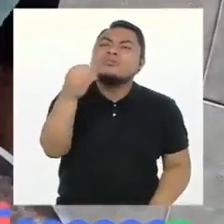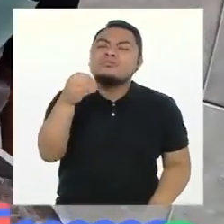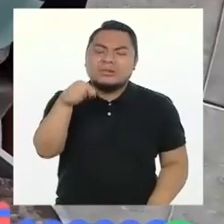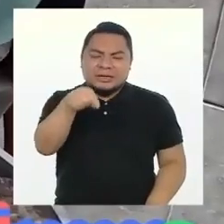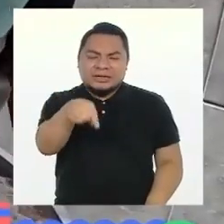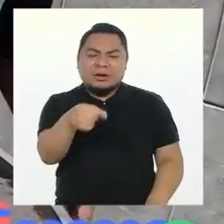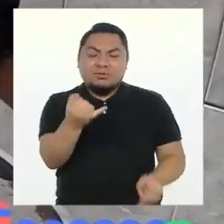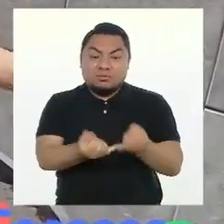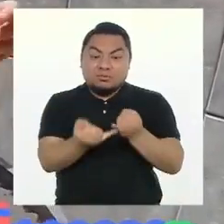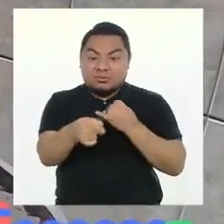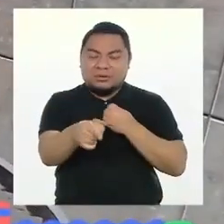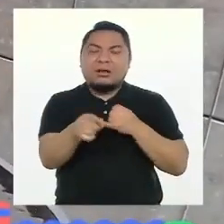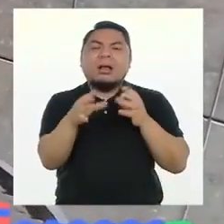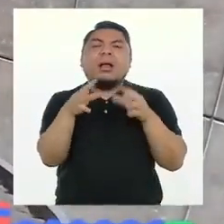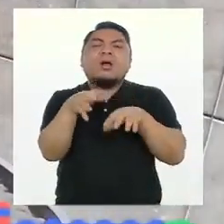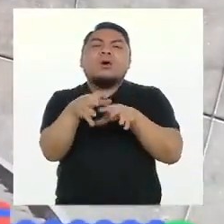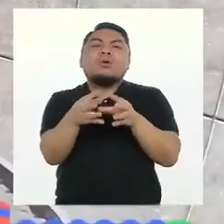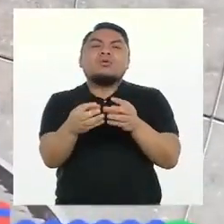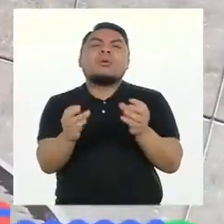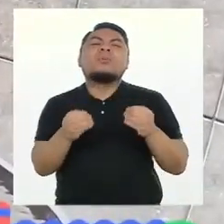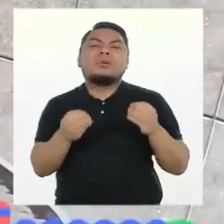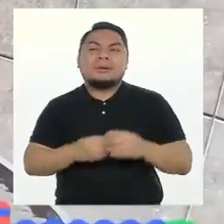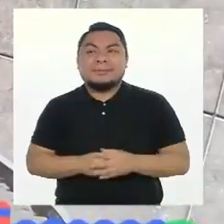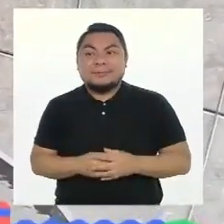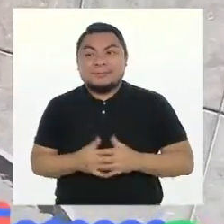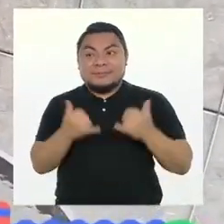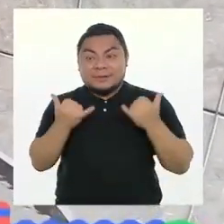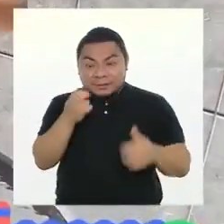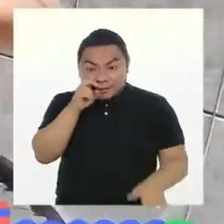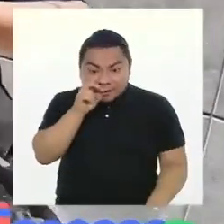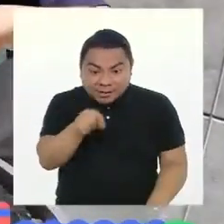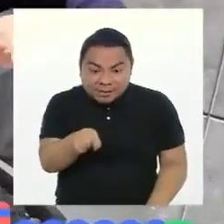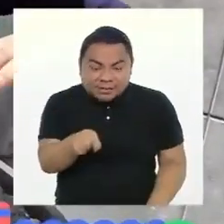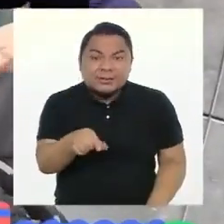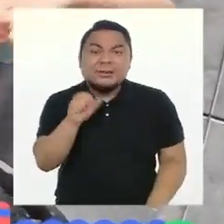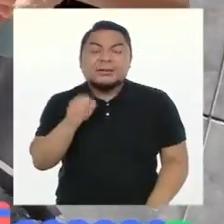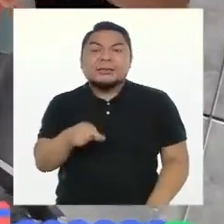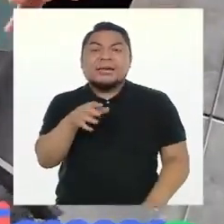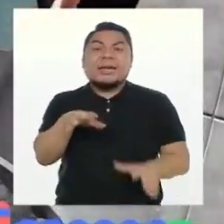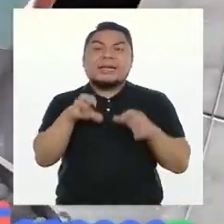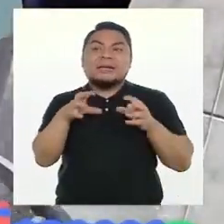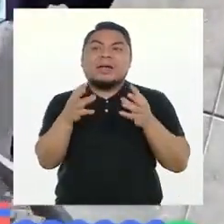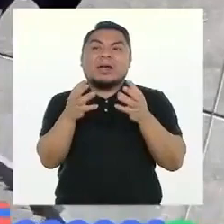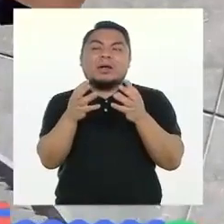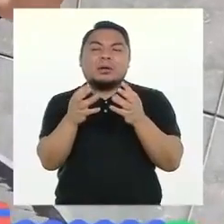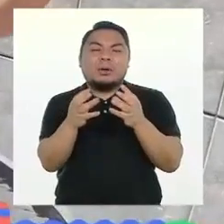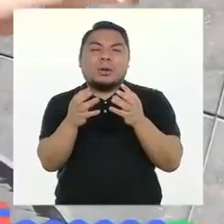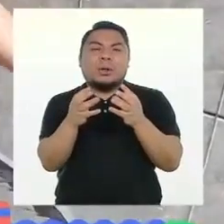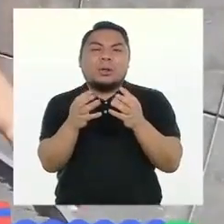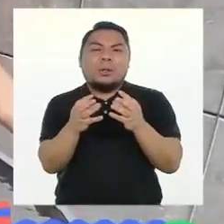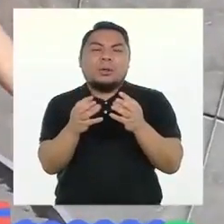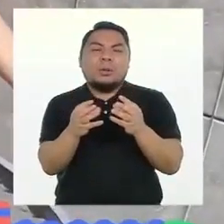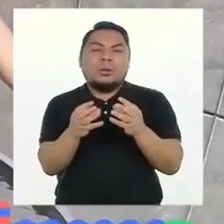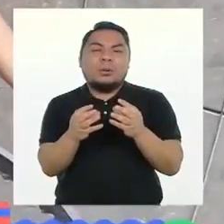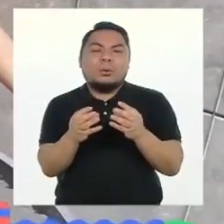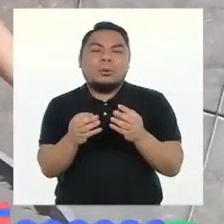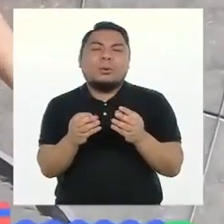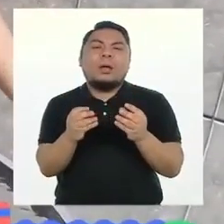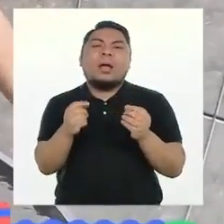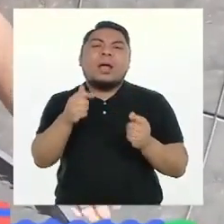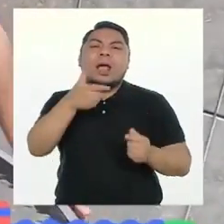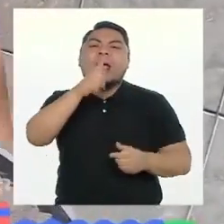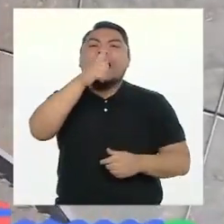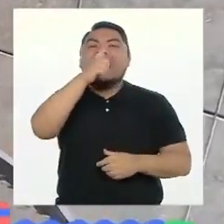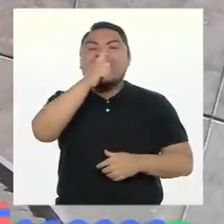está derritiendo? Estamos observando ahorita que se está derritiendo y se está haciendo